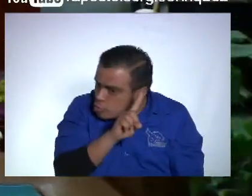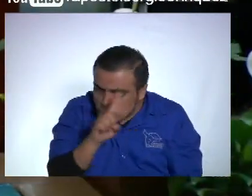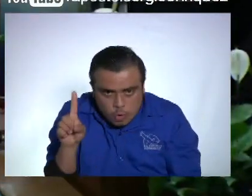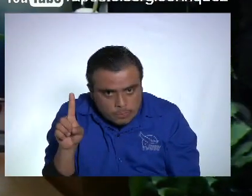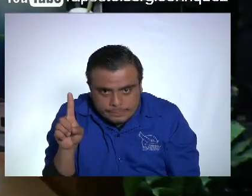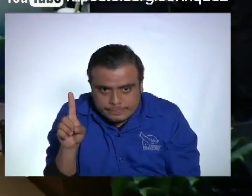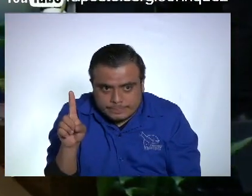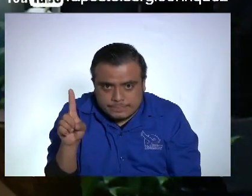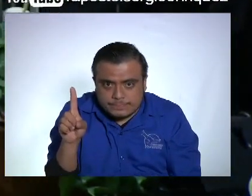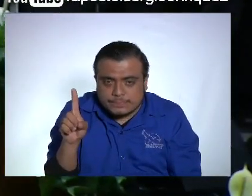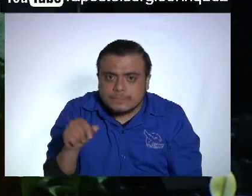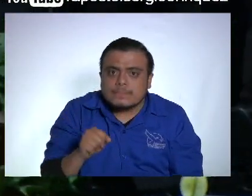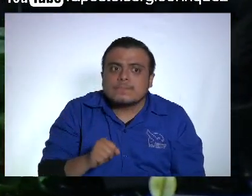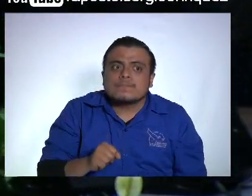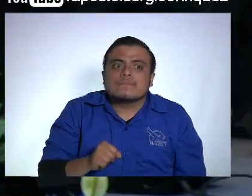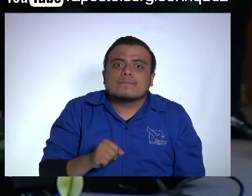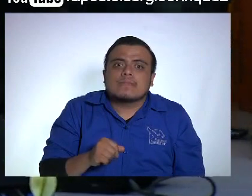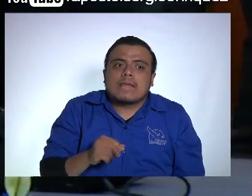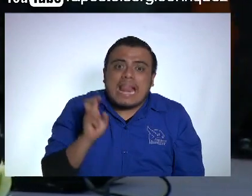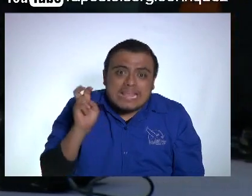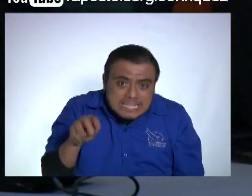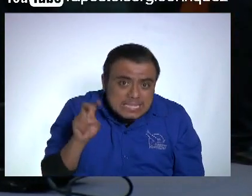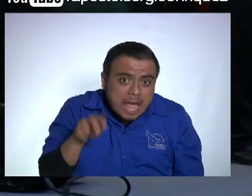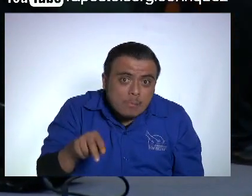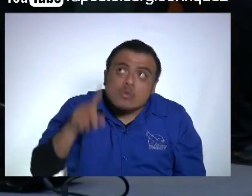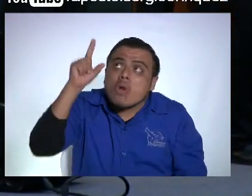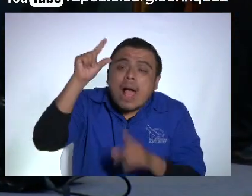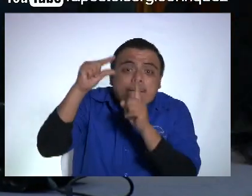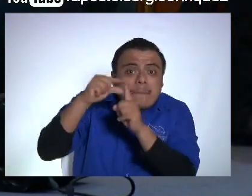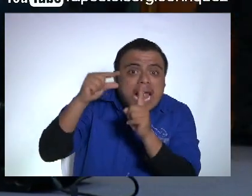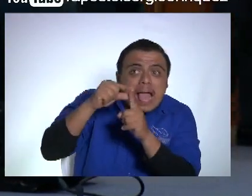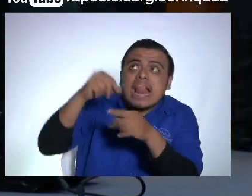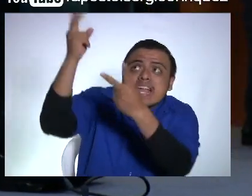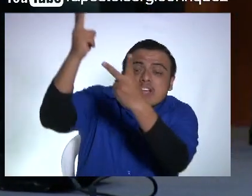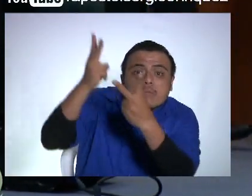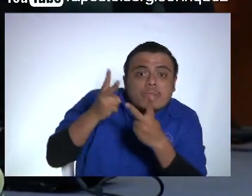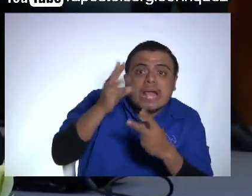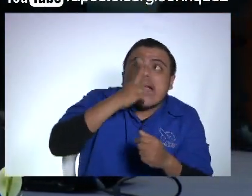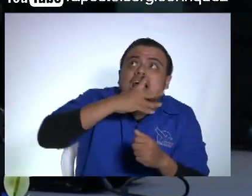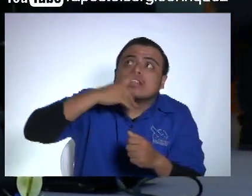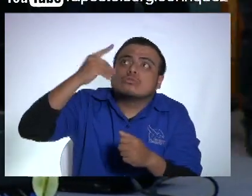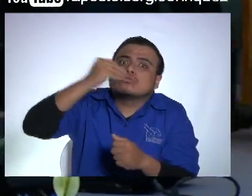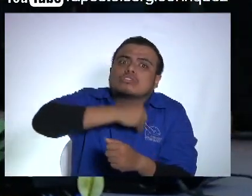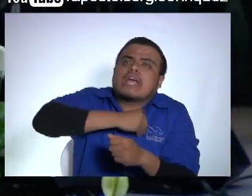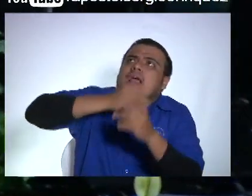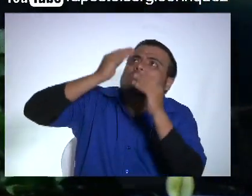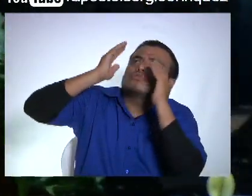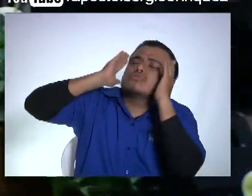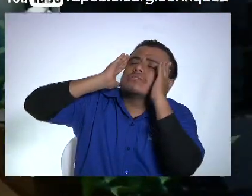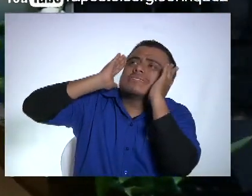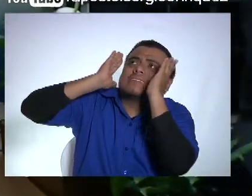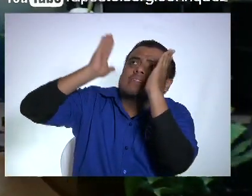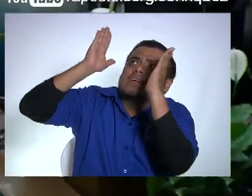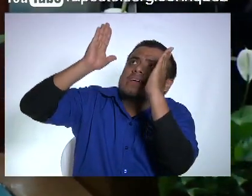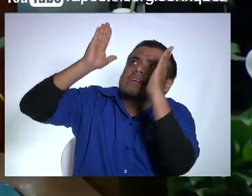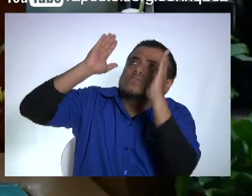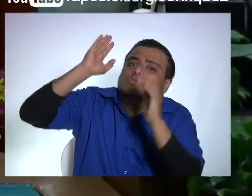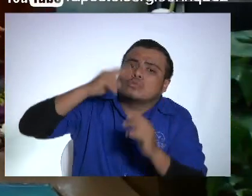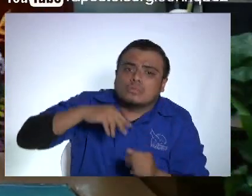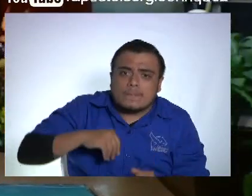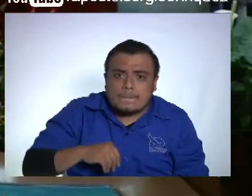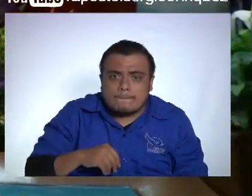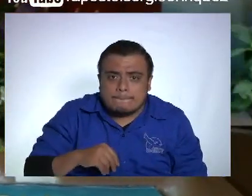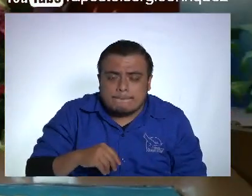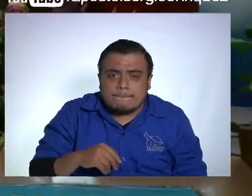sino realmente un rema de parte de Dios. Queremos oír tu voz, Señor. Padre, en el nombre